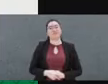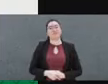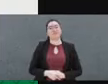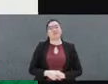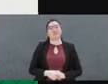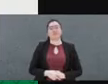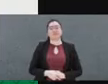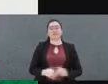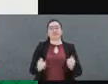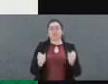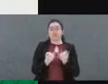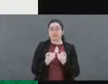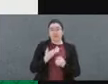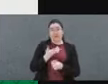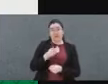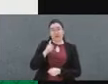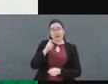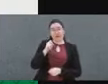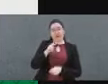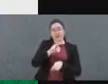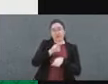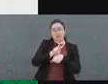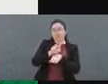Hay un sistema de vigilancia